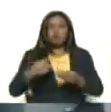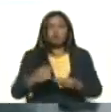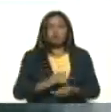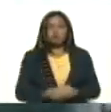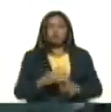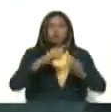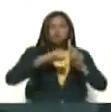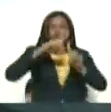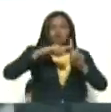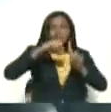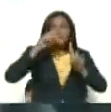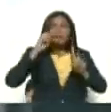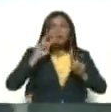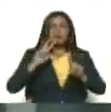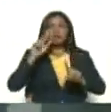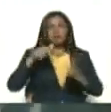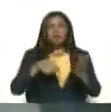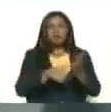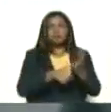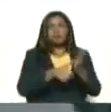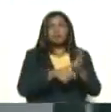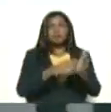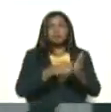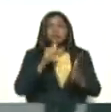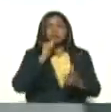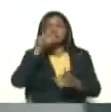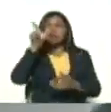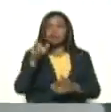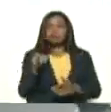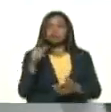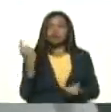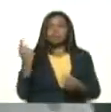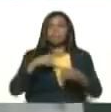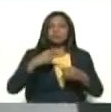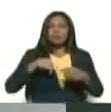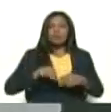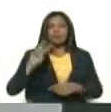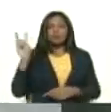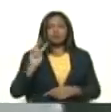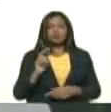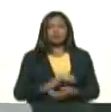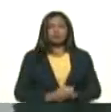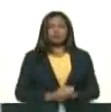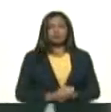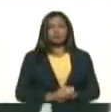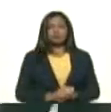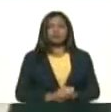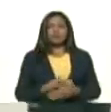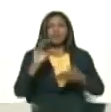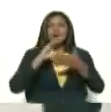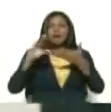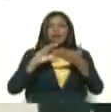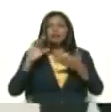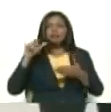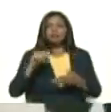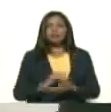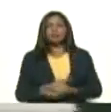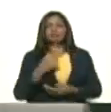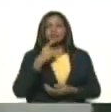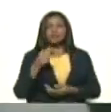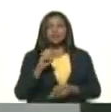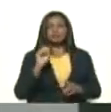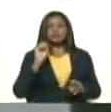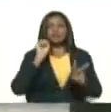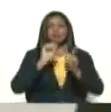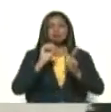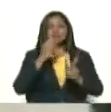esa manera conocemos el perfil, quién es la persona que está ingresando y sus características. Merry, ¿qué nos dice al respecto? Bueno,